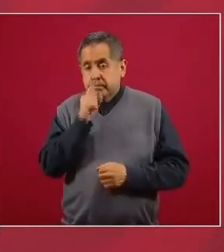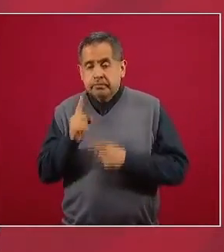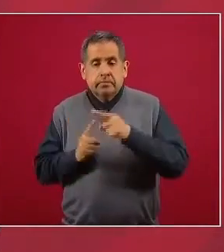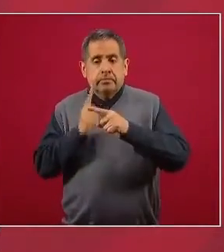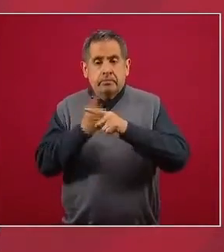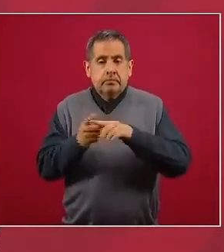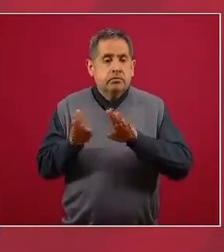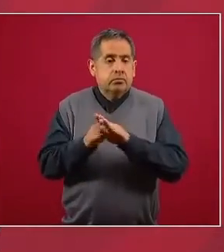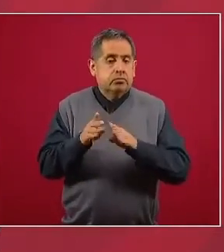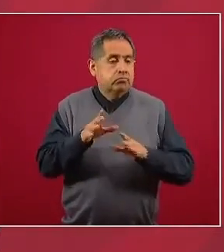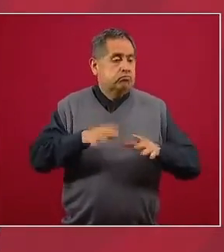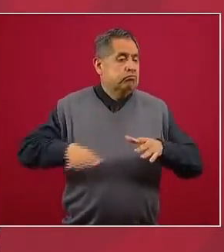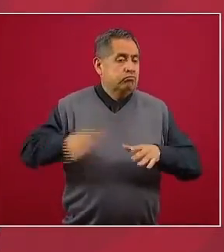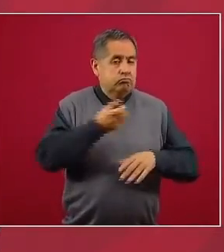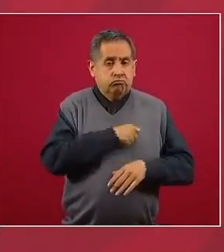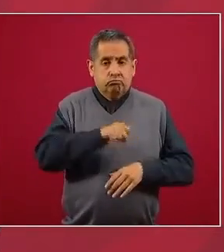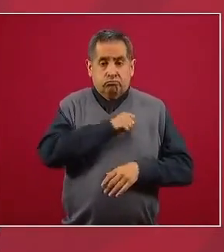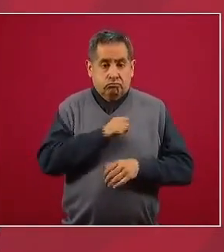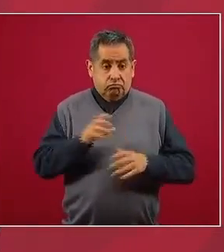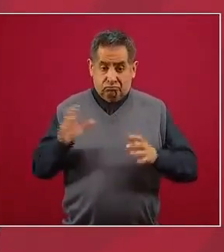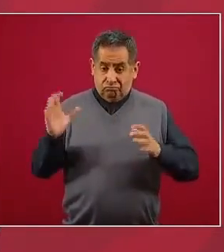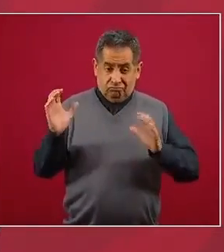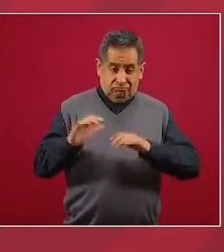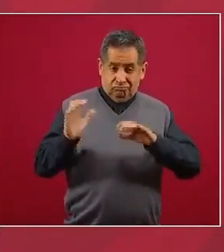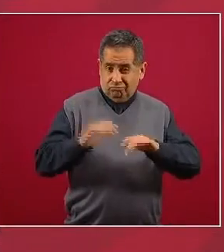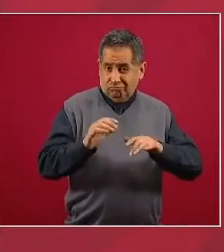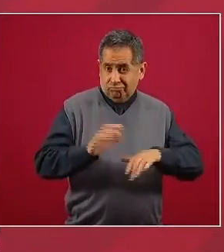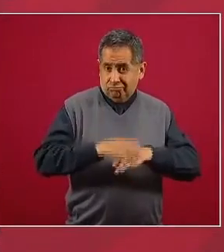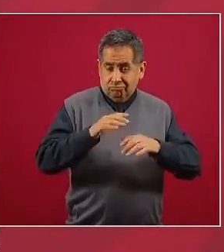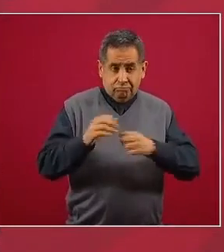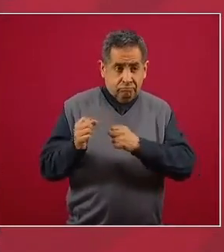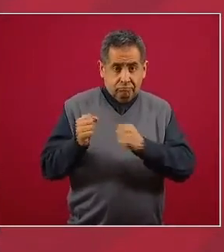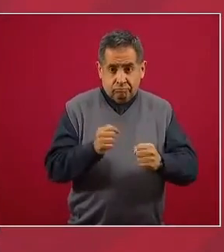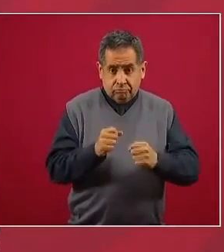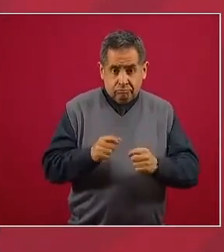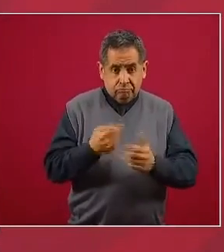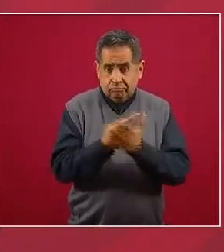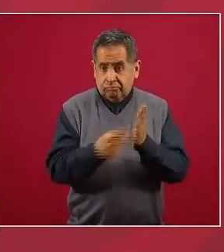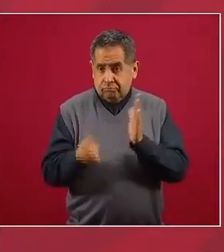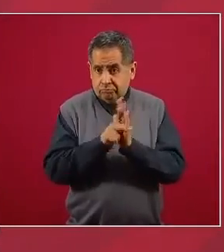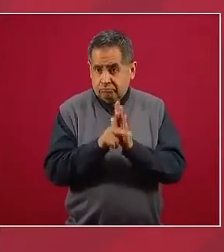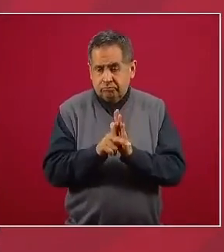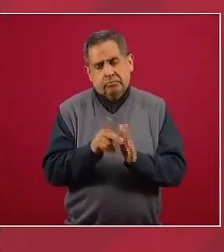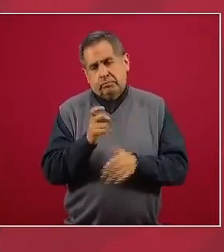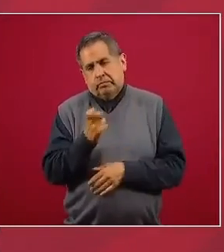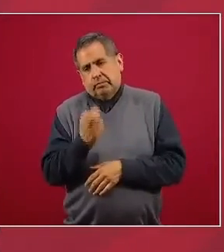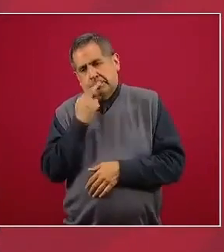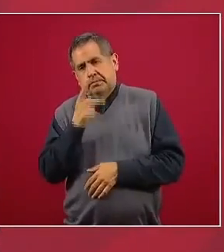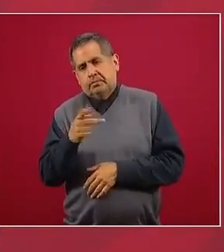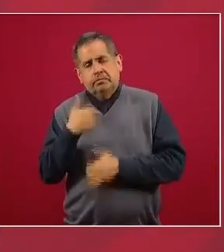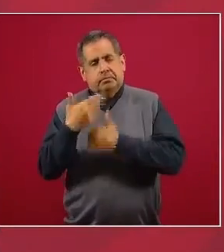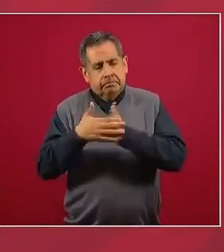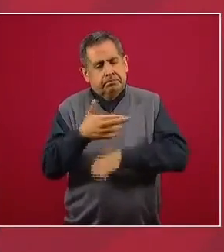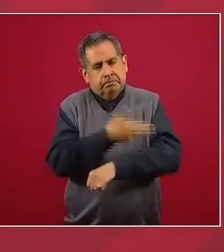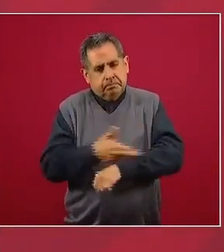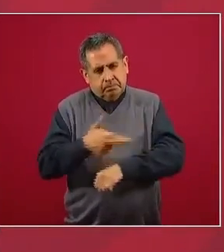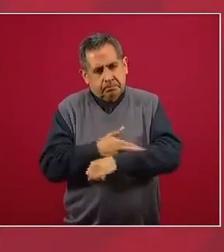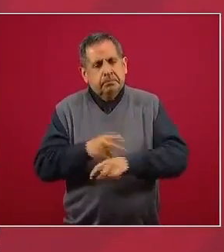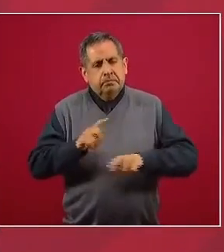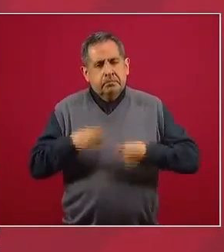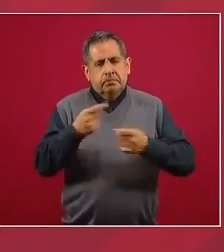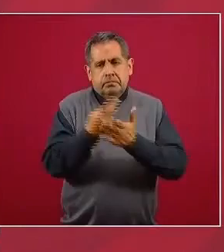de que un sistema de salud es más robusto si tiene estabilidad en el empleo, está el proceso de